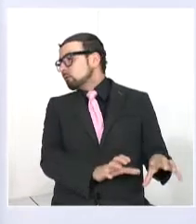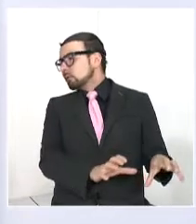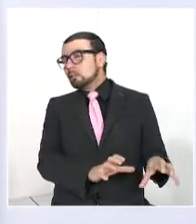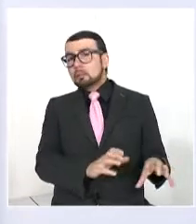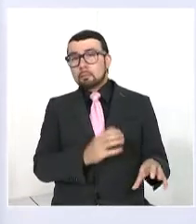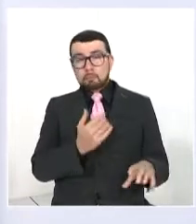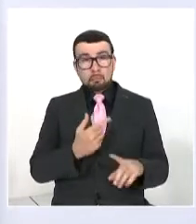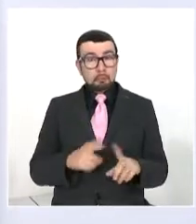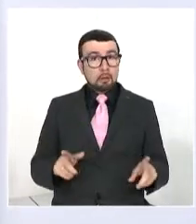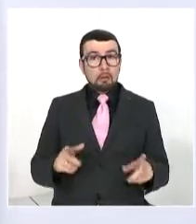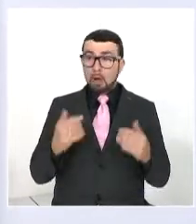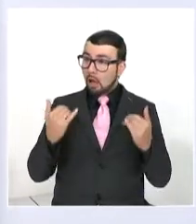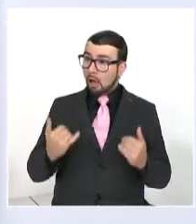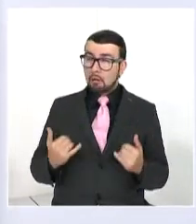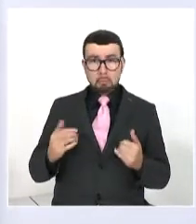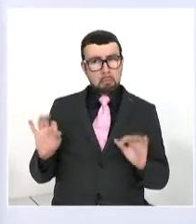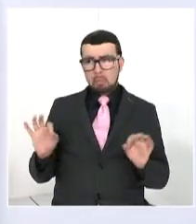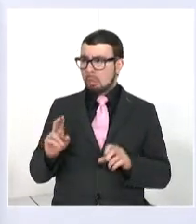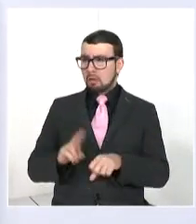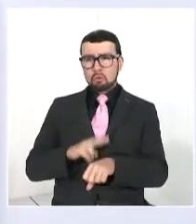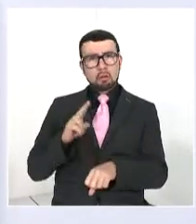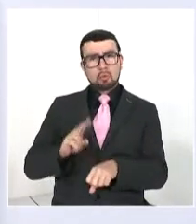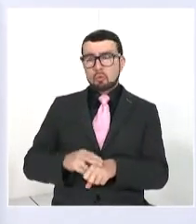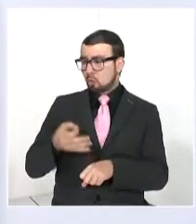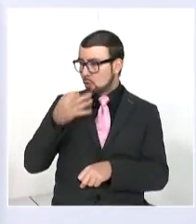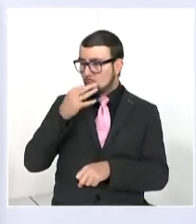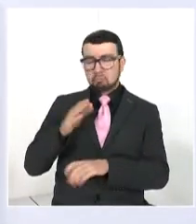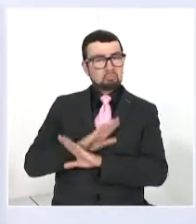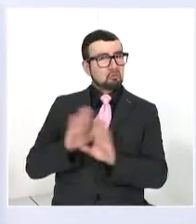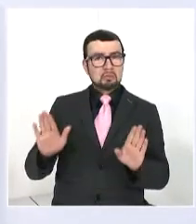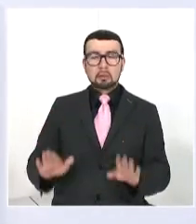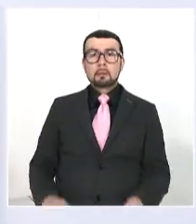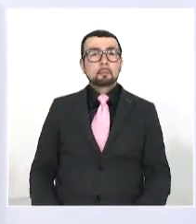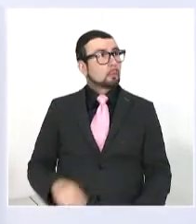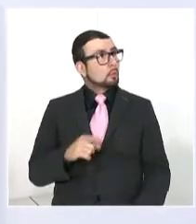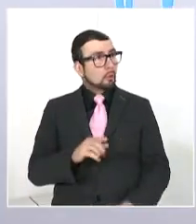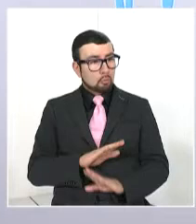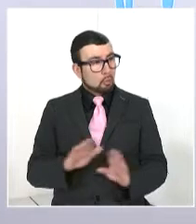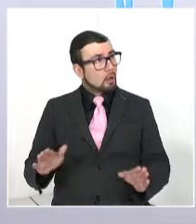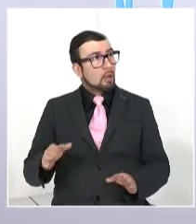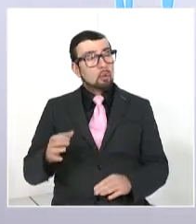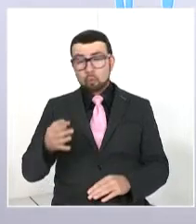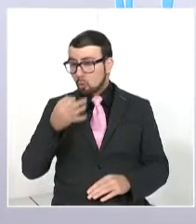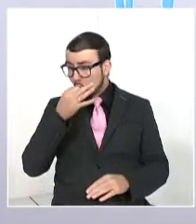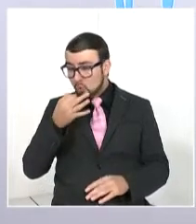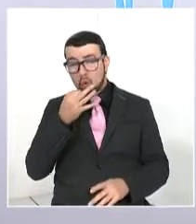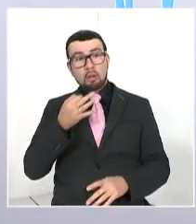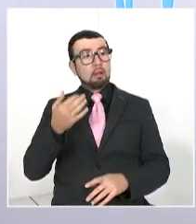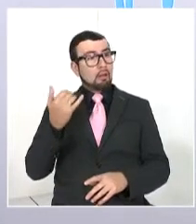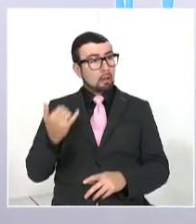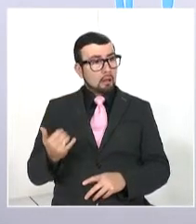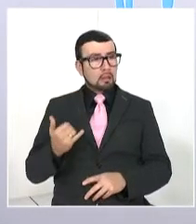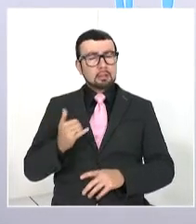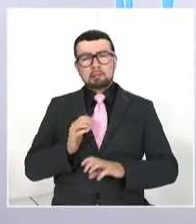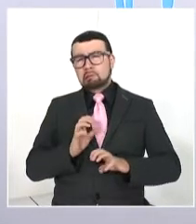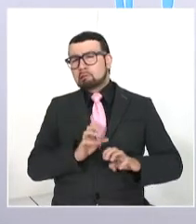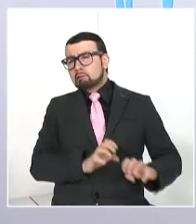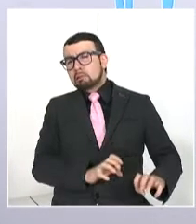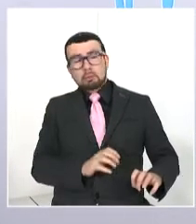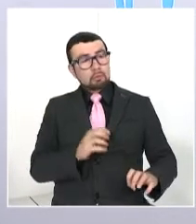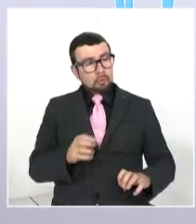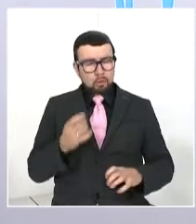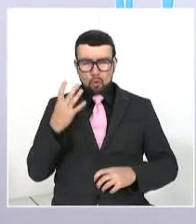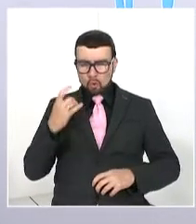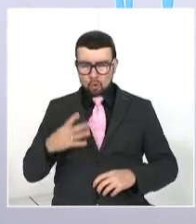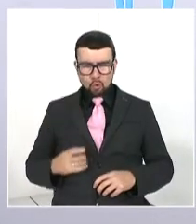Y ahorita no, eso es natural. ¿Usted no volvió a tomar analgésicos ni medicamentos para sus espasmos? Todo ha sido con